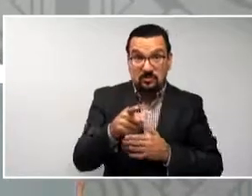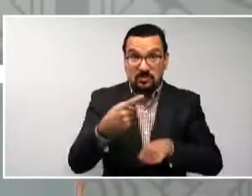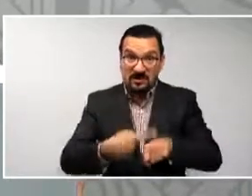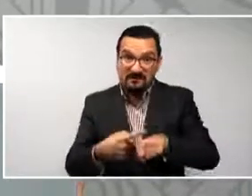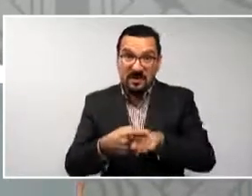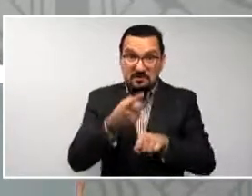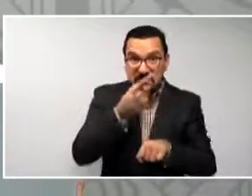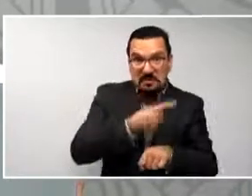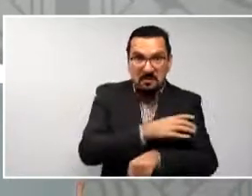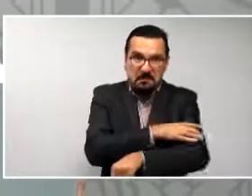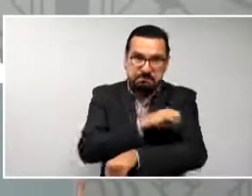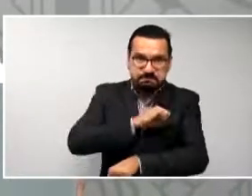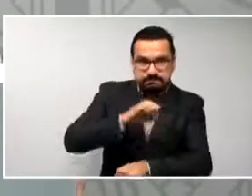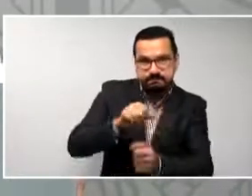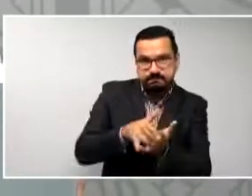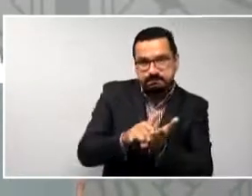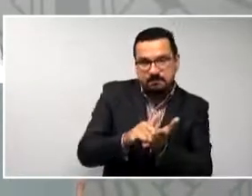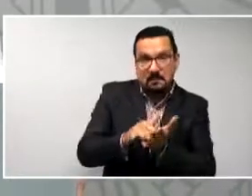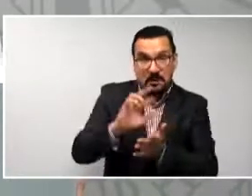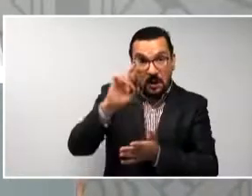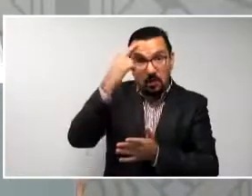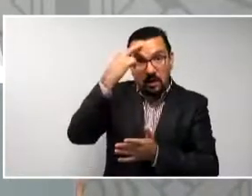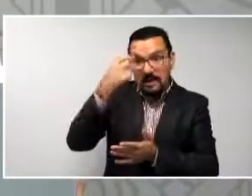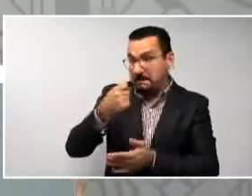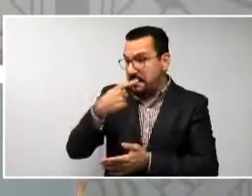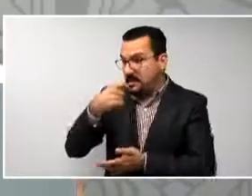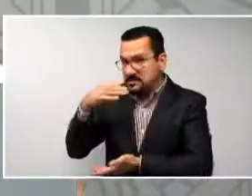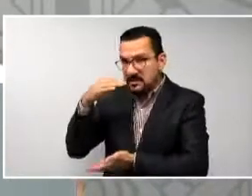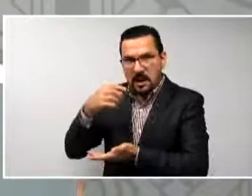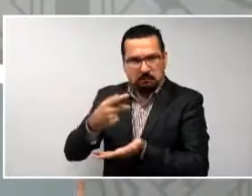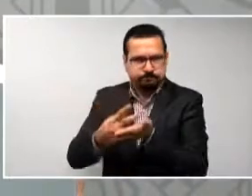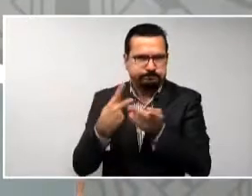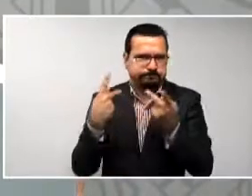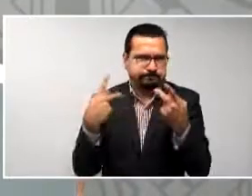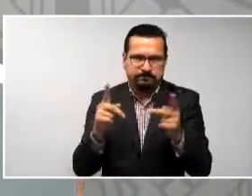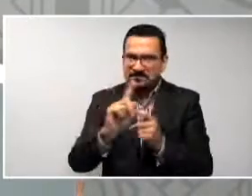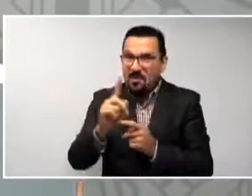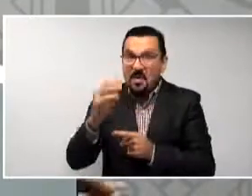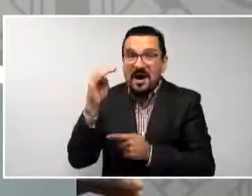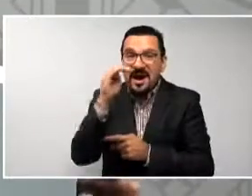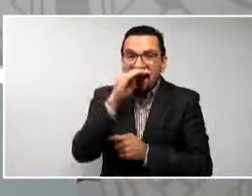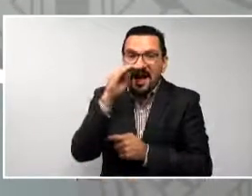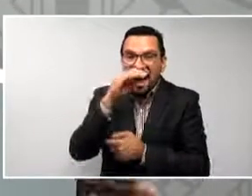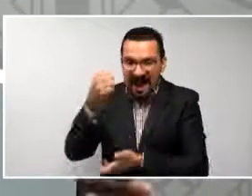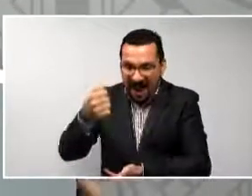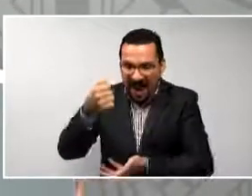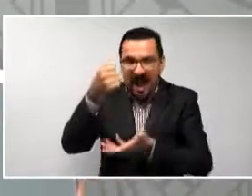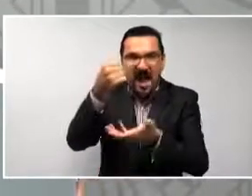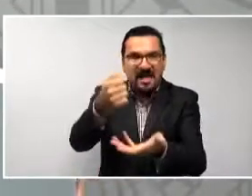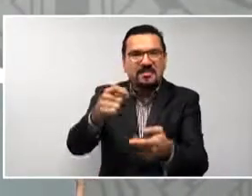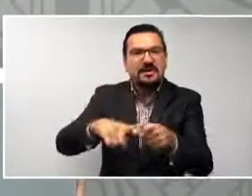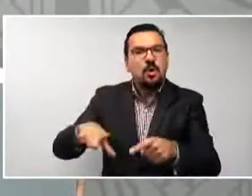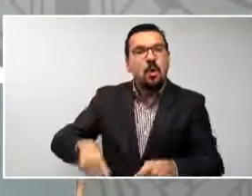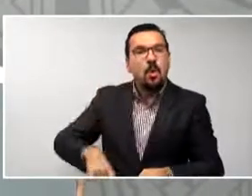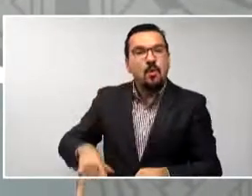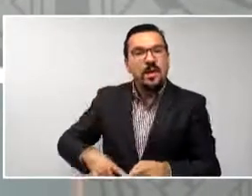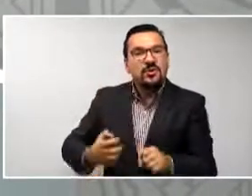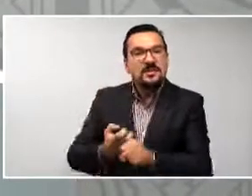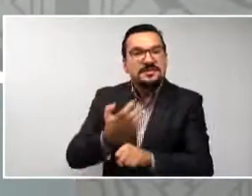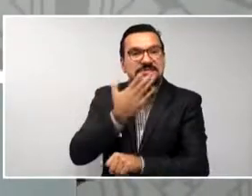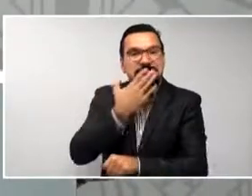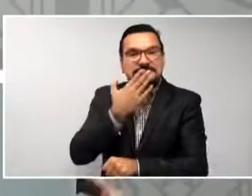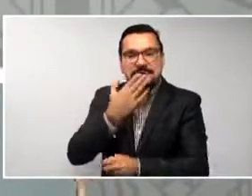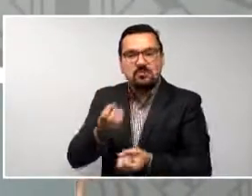recuerda que los medicamentos no tienen costo se te dan por parte del gobierno del estado